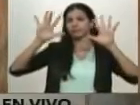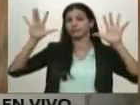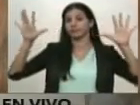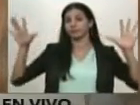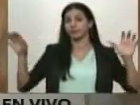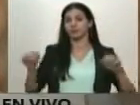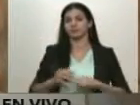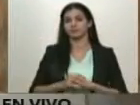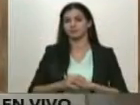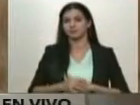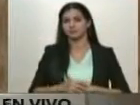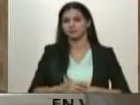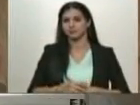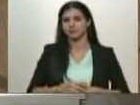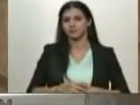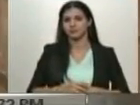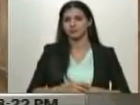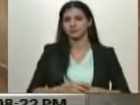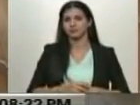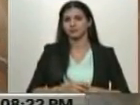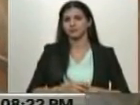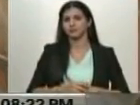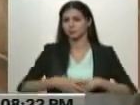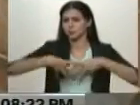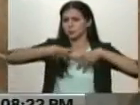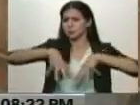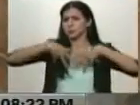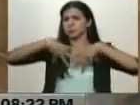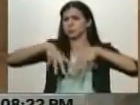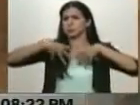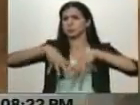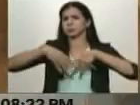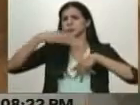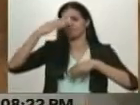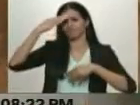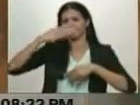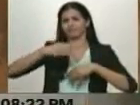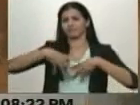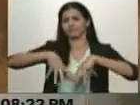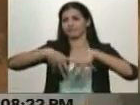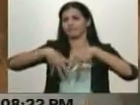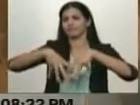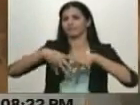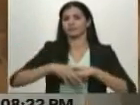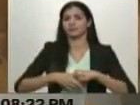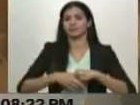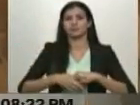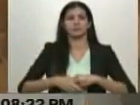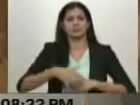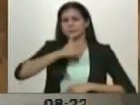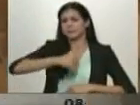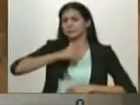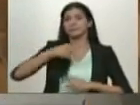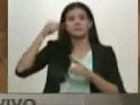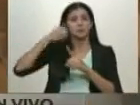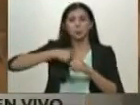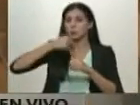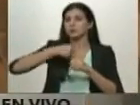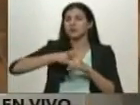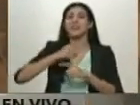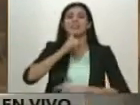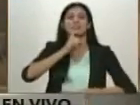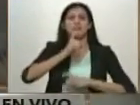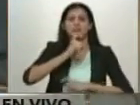nunca. El Ejército Unido y Libertador, el Ejército de las Dificultades. ¿Cuántas